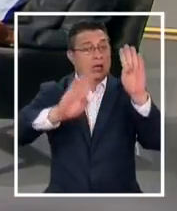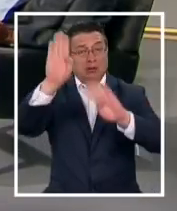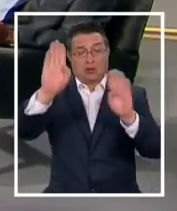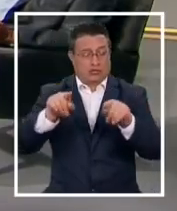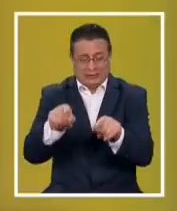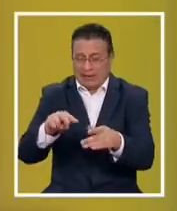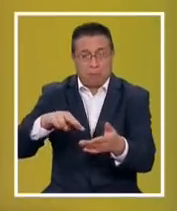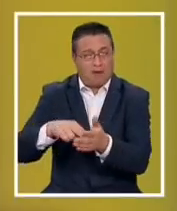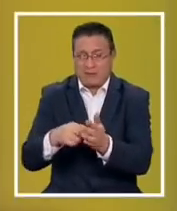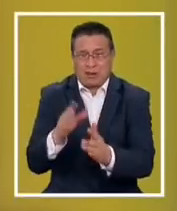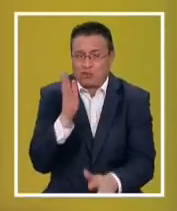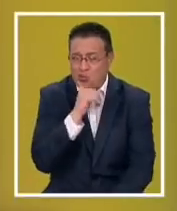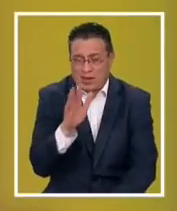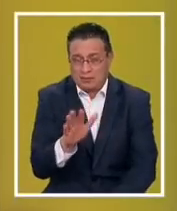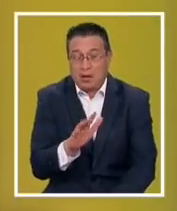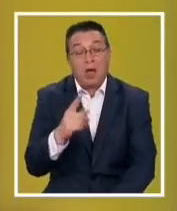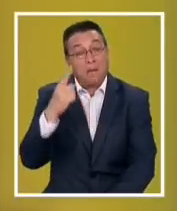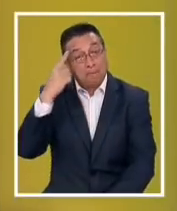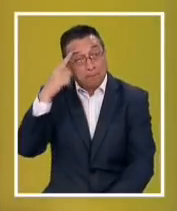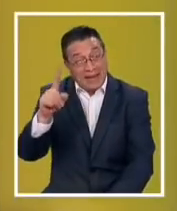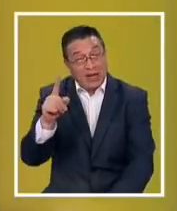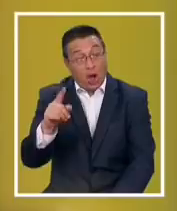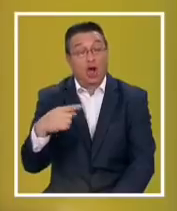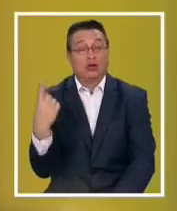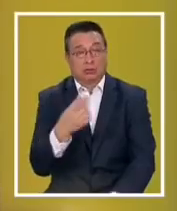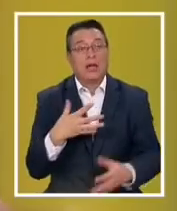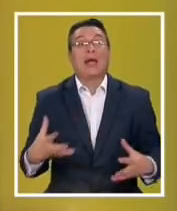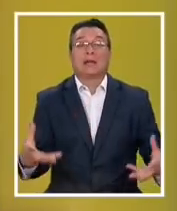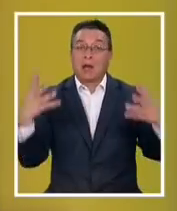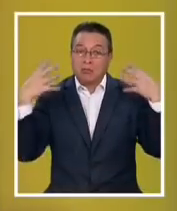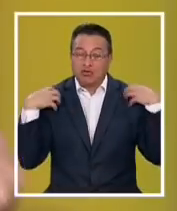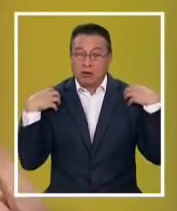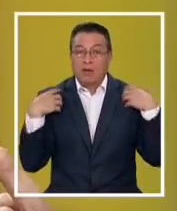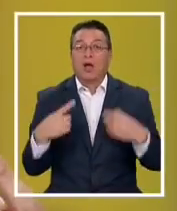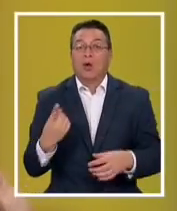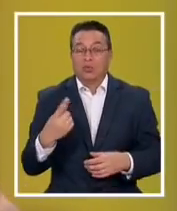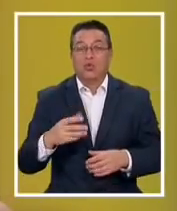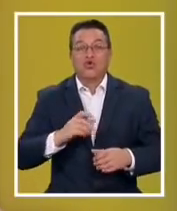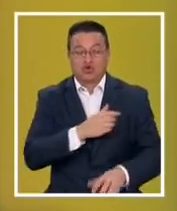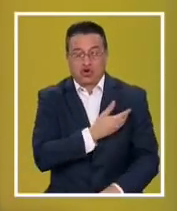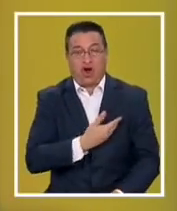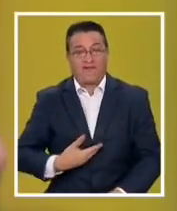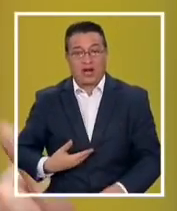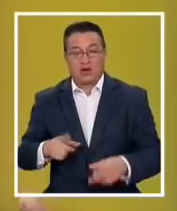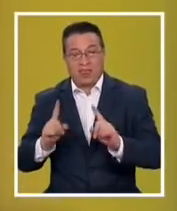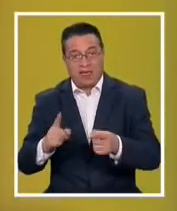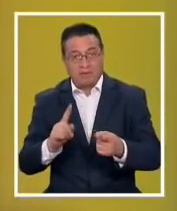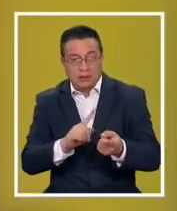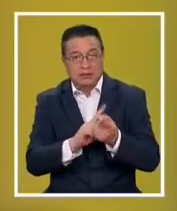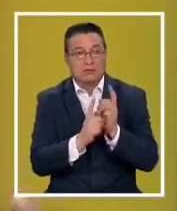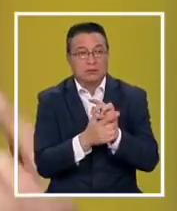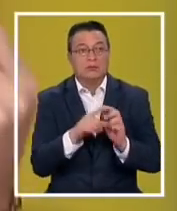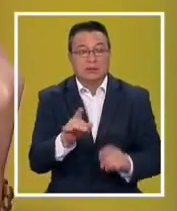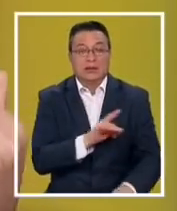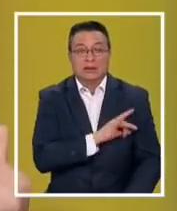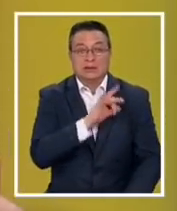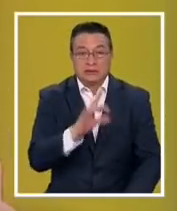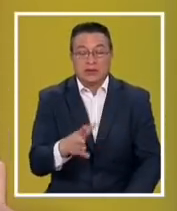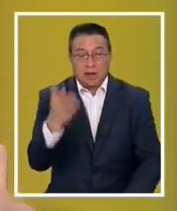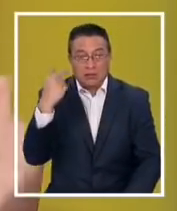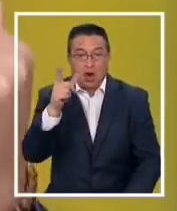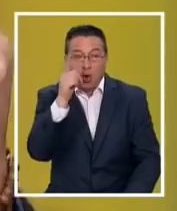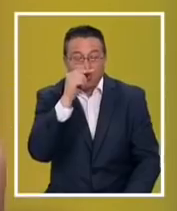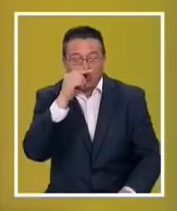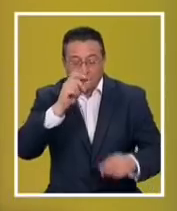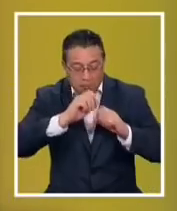problema. Pero tenemos la responsabilidad de producir un gobierno de transformaciones que dé cuenta del Chile que despertó en